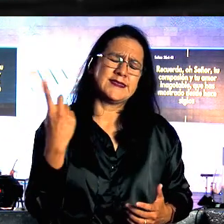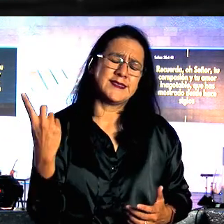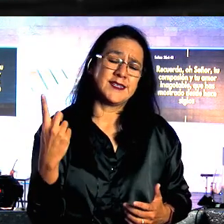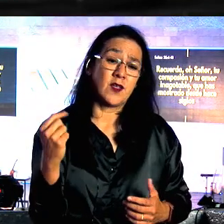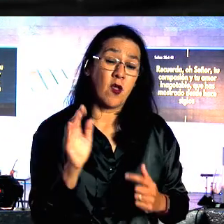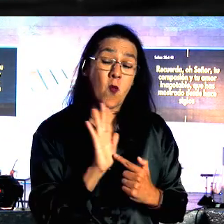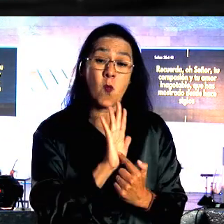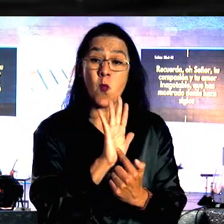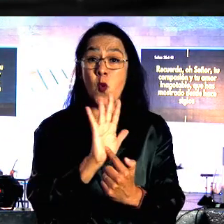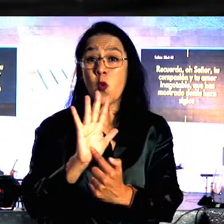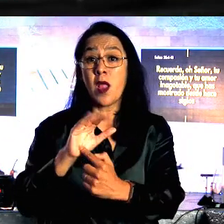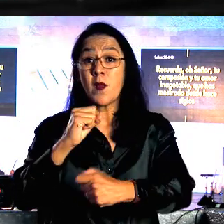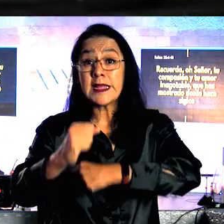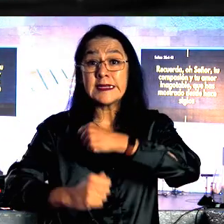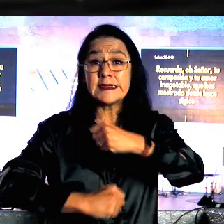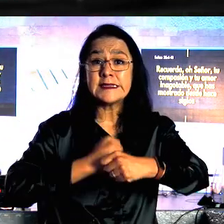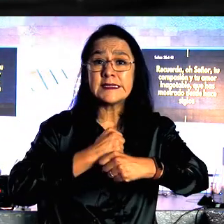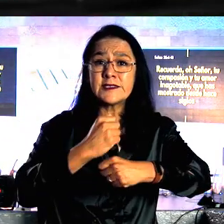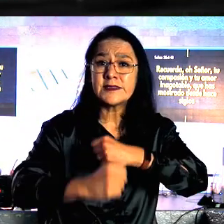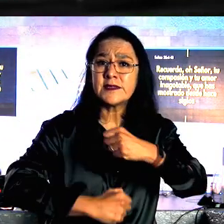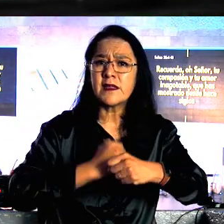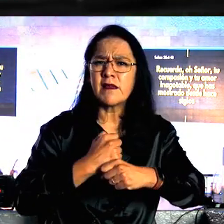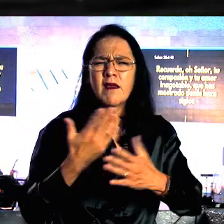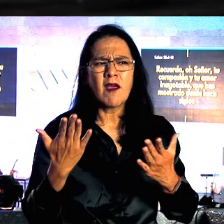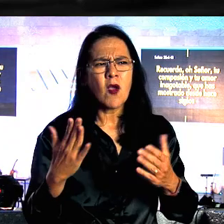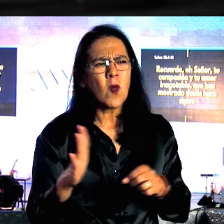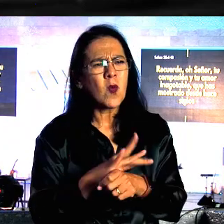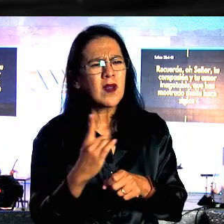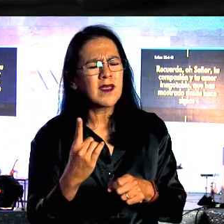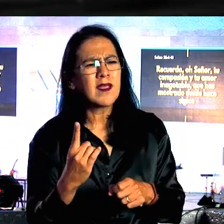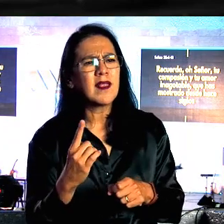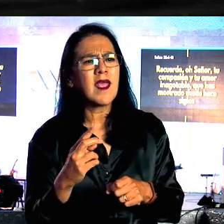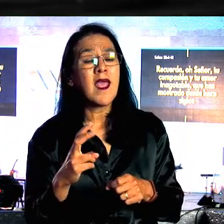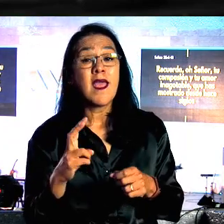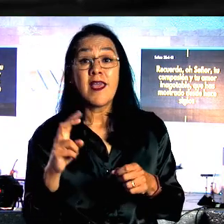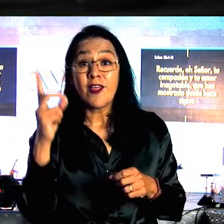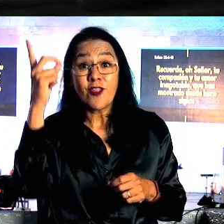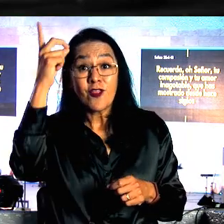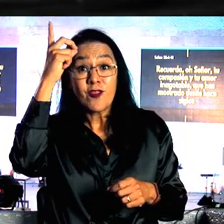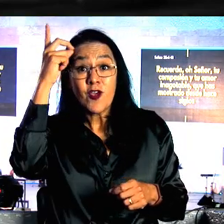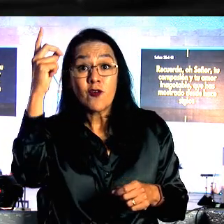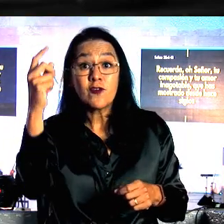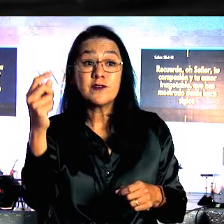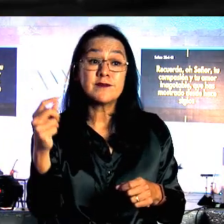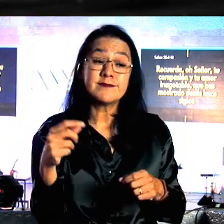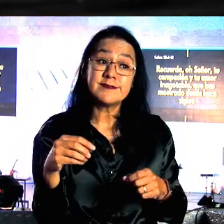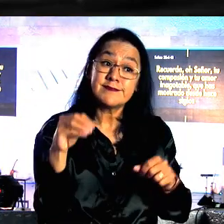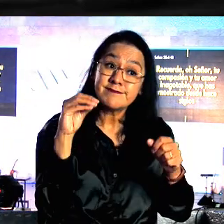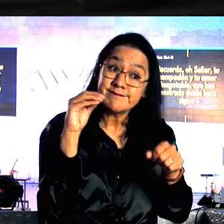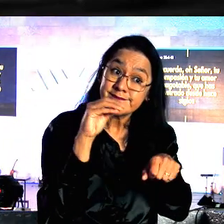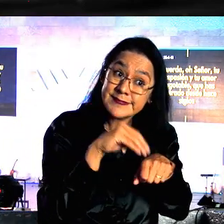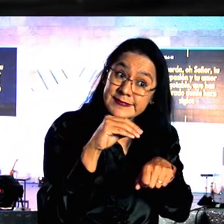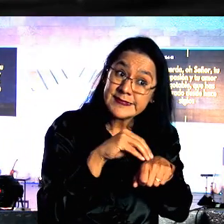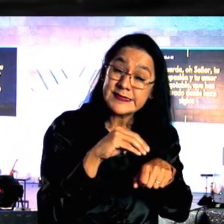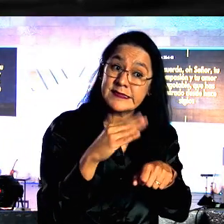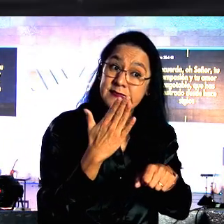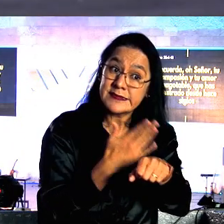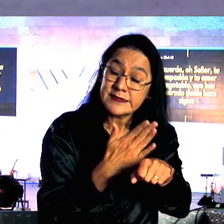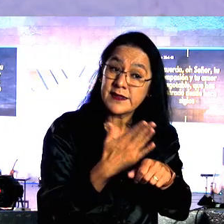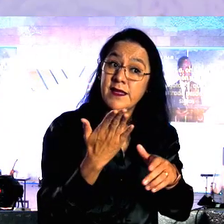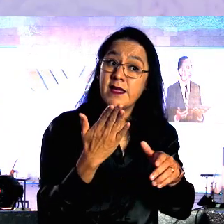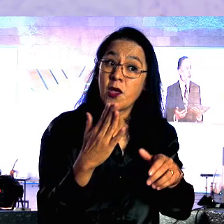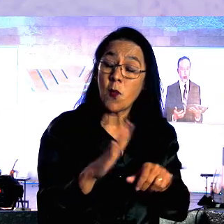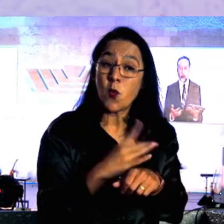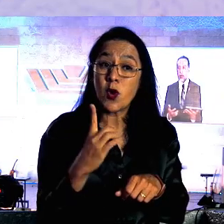y te muestro eso porque a veces Dios nos llama la atención cuando nos cierra los cielos pero Dios no está contento